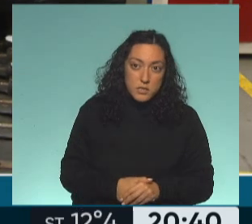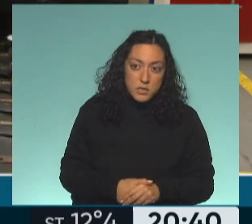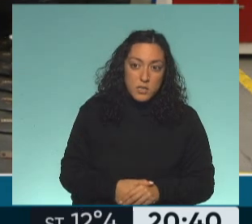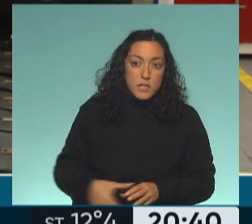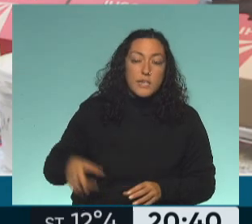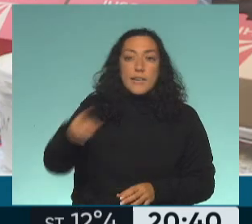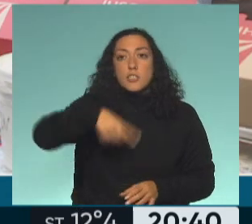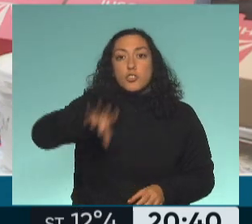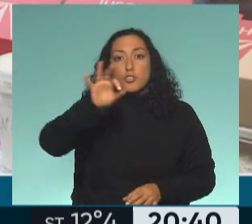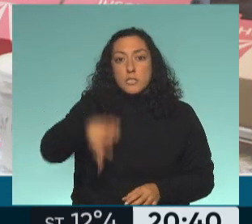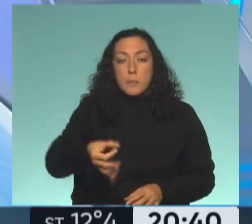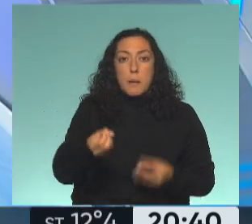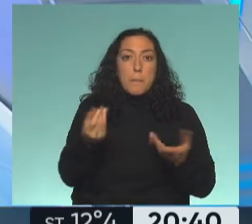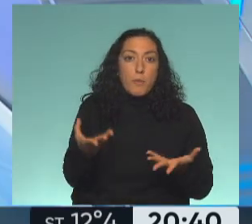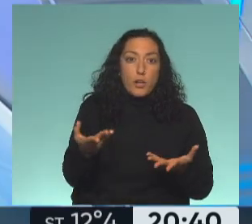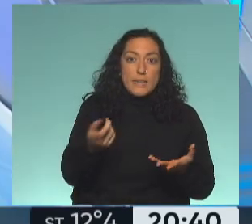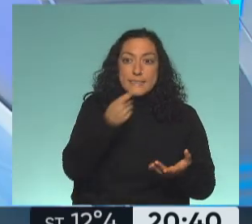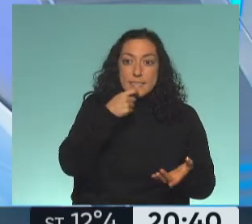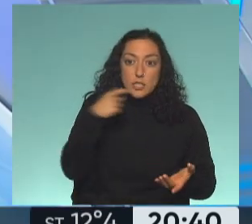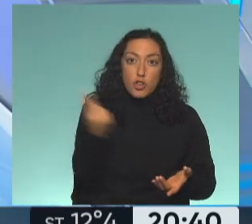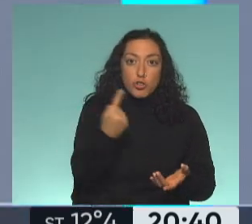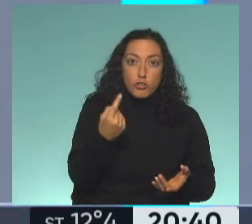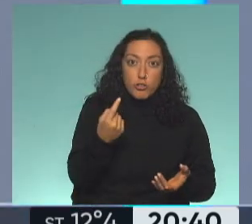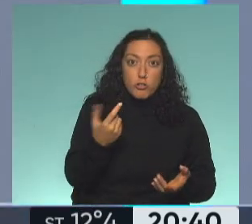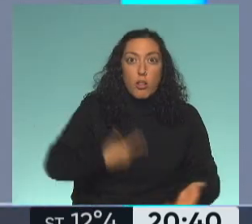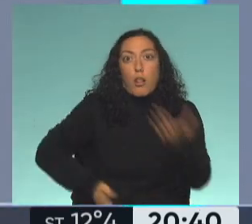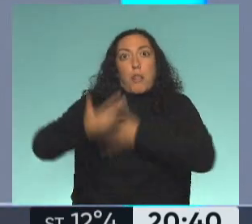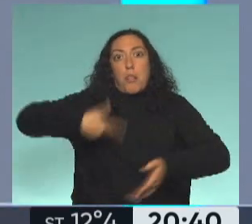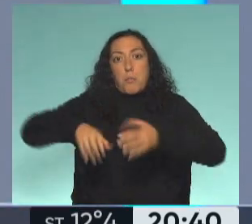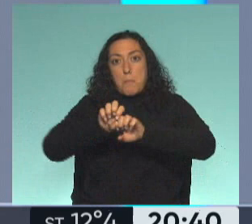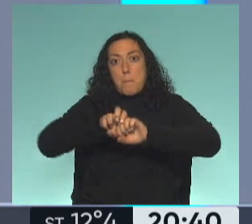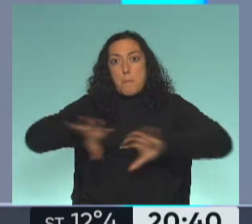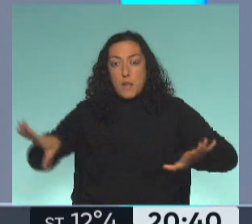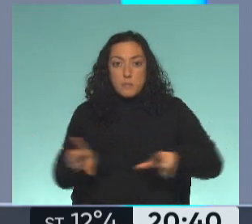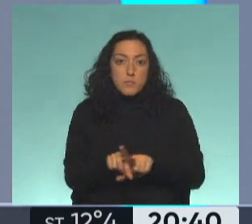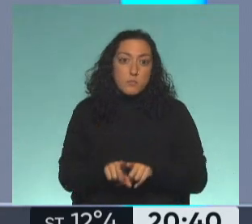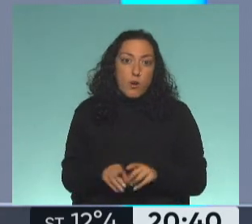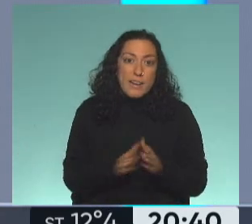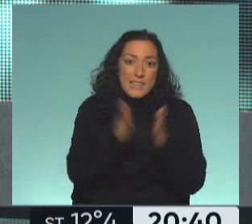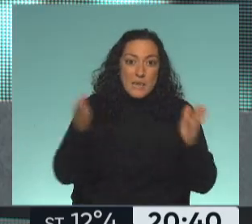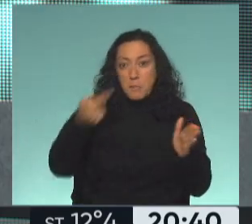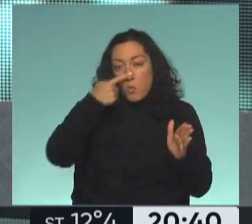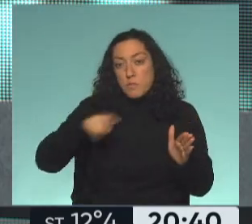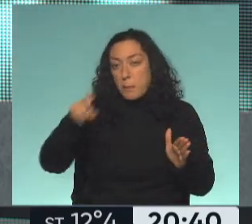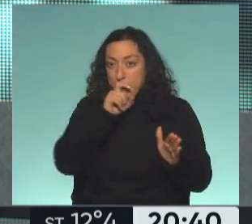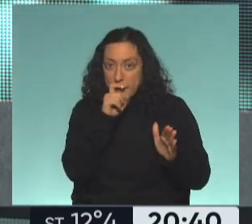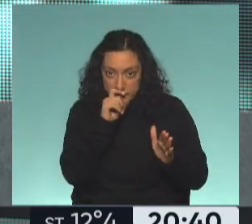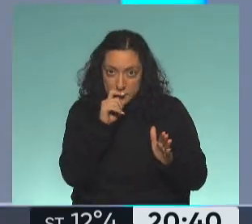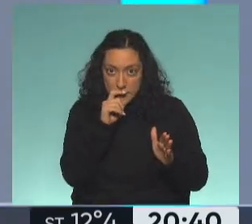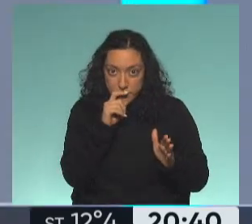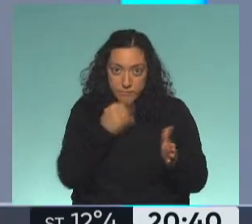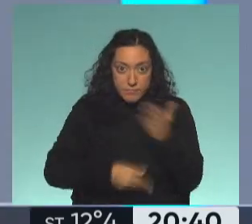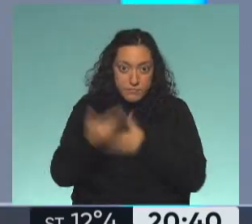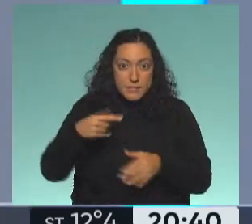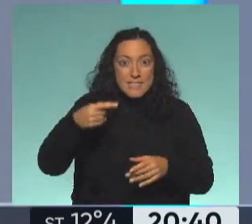en cuenta, porque cada vez que retrocedemos, como hemos retrocedido en la última etapa del macrismo, donde ellos